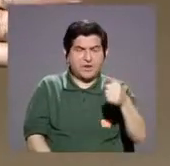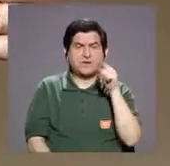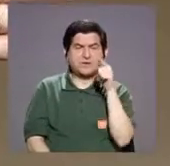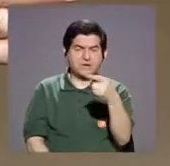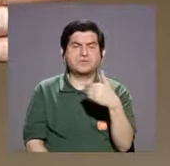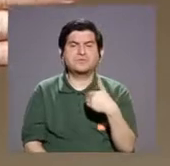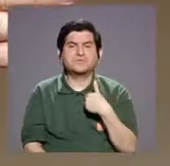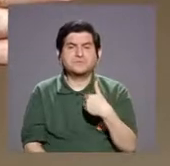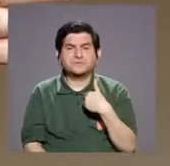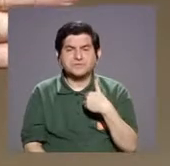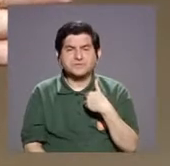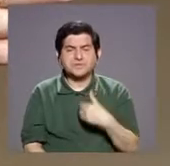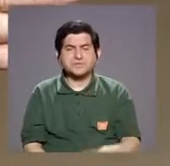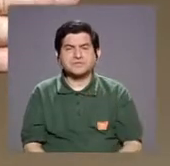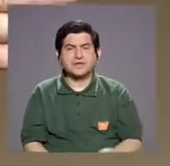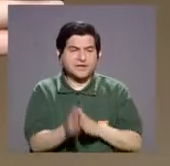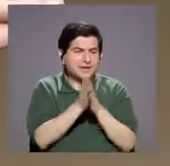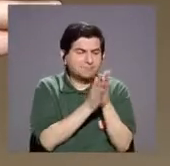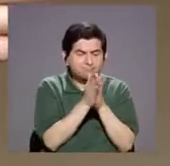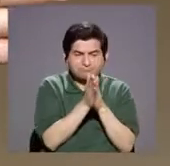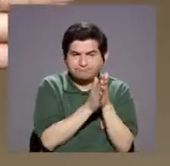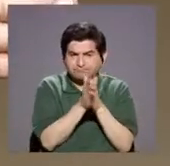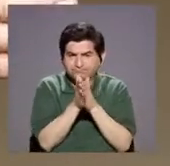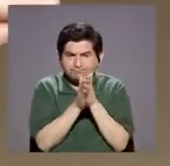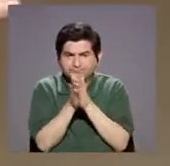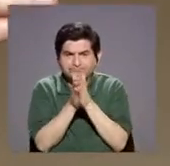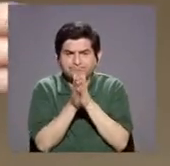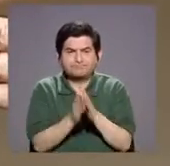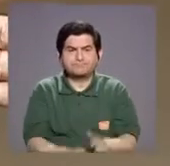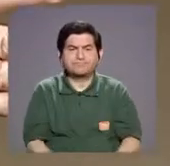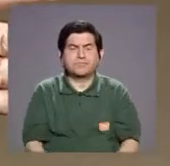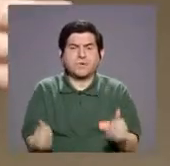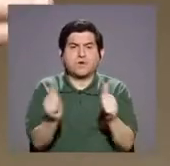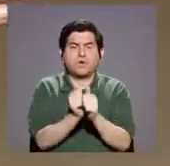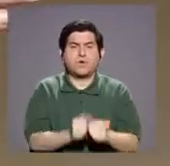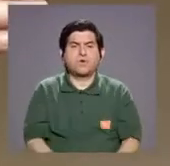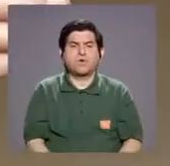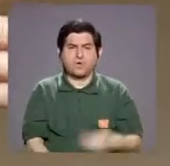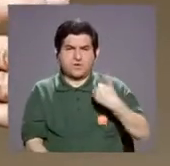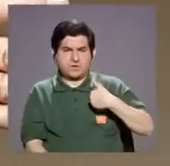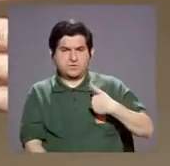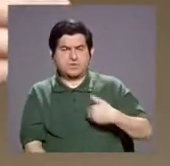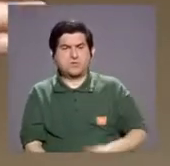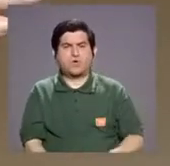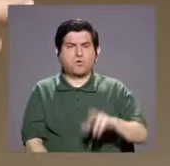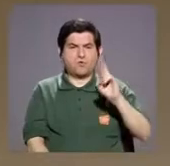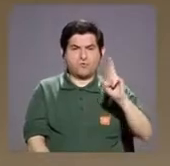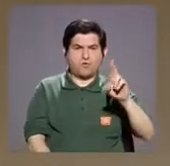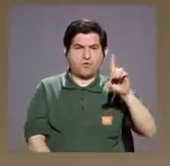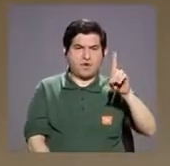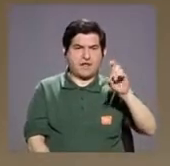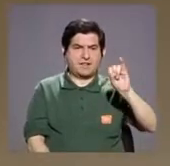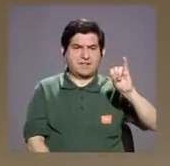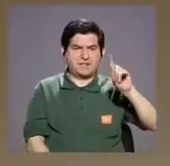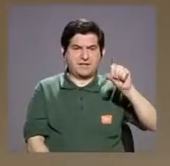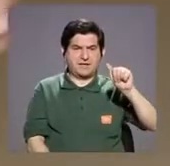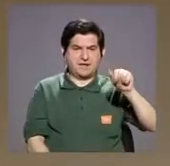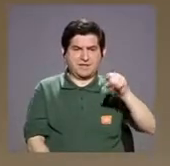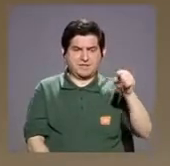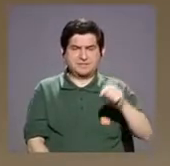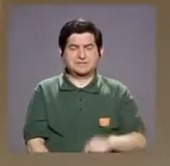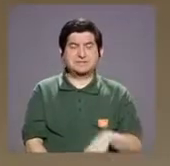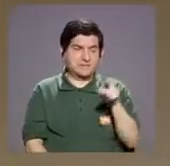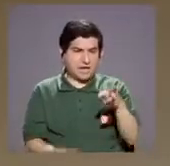tiene aprovechado cuando el ronald como productor de una